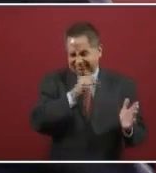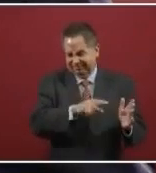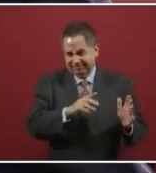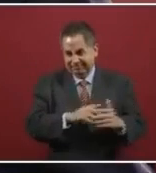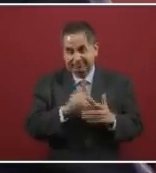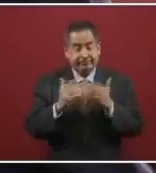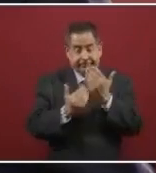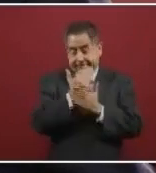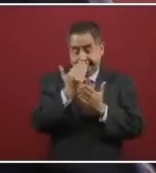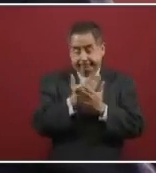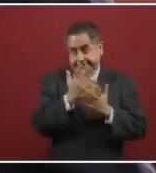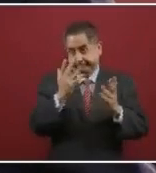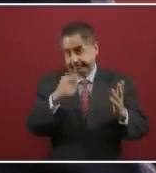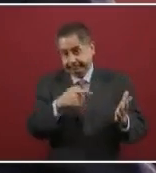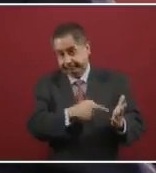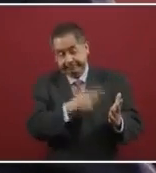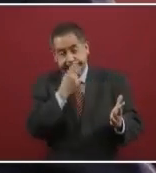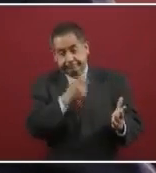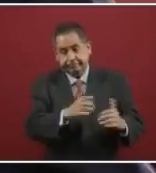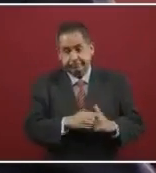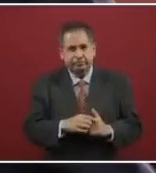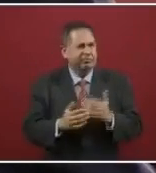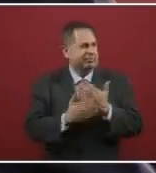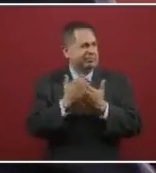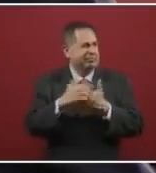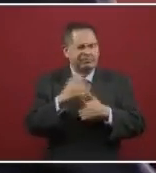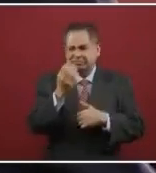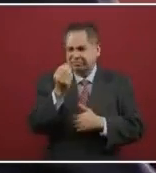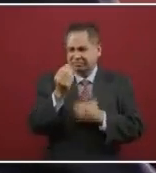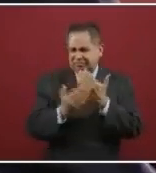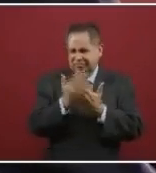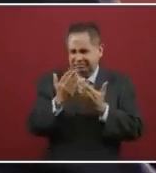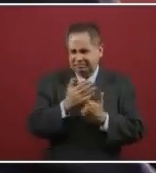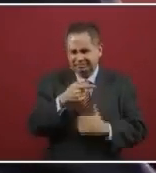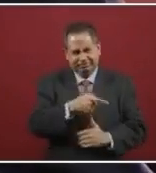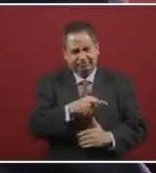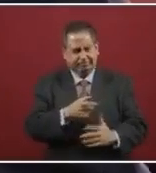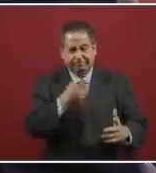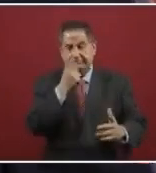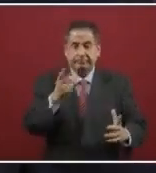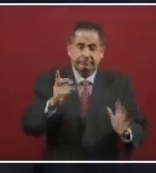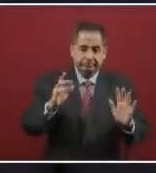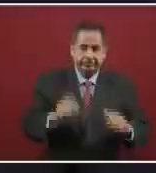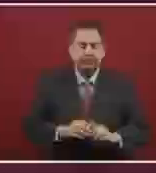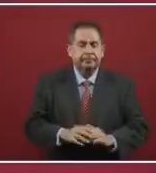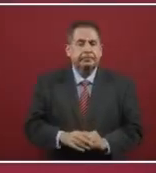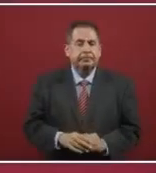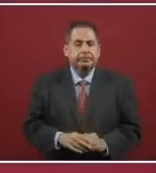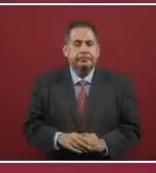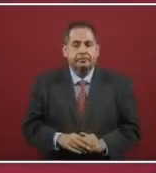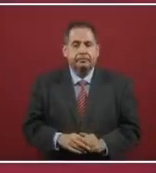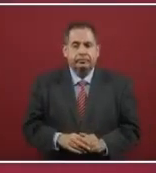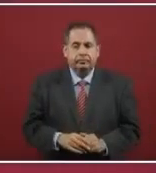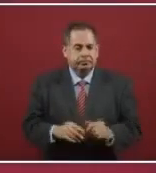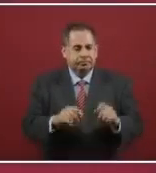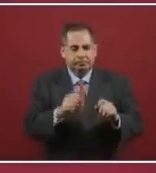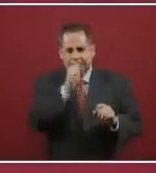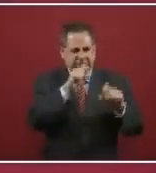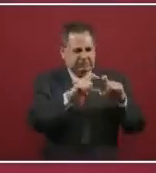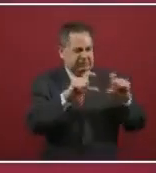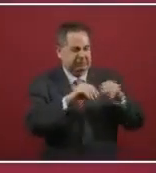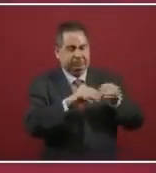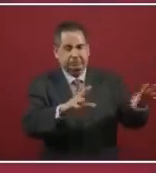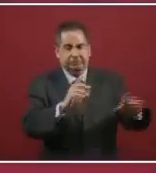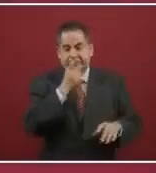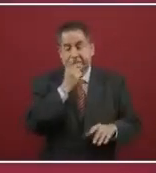En la mañana, como a las 9 de la mañana, dice una nota: